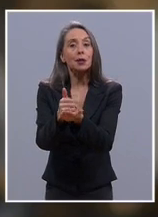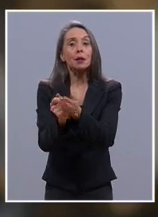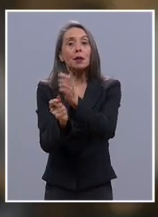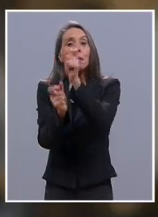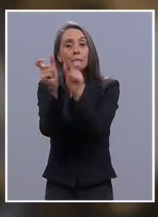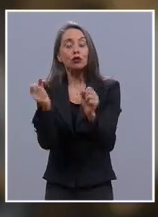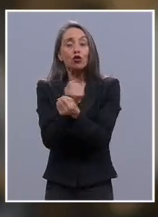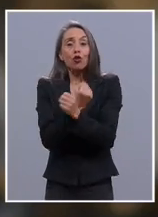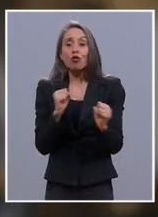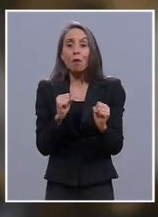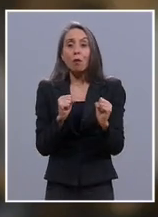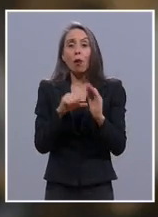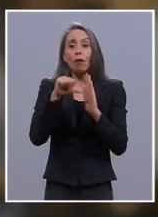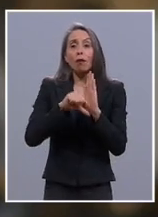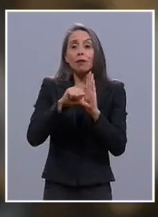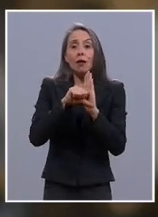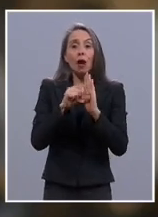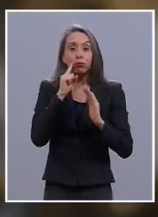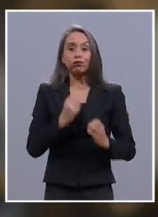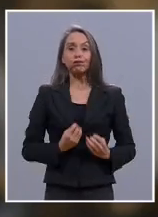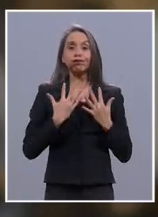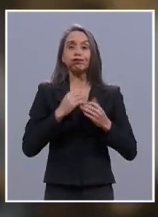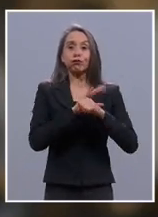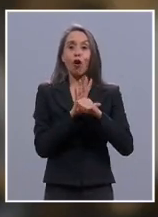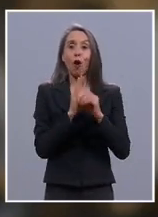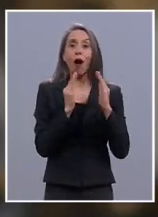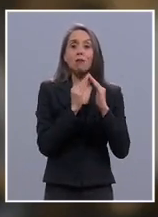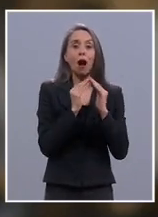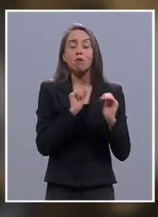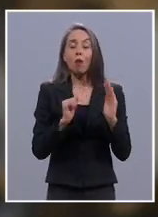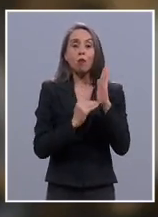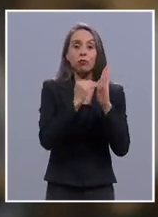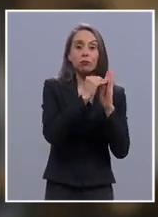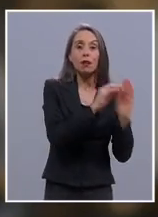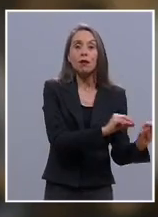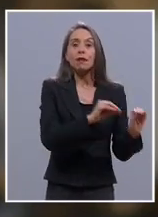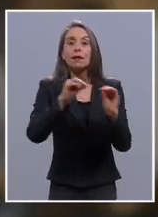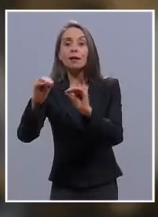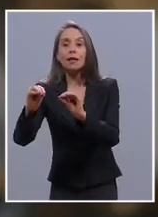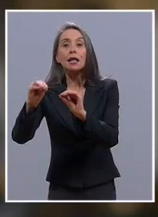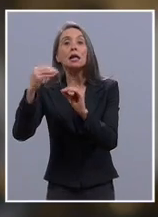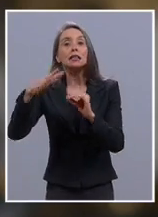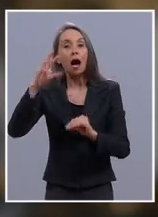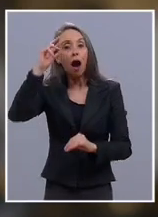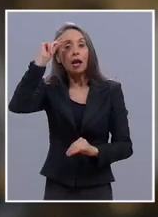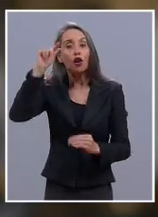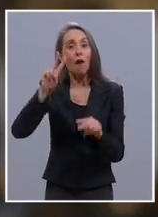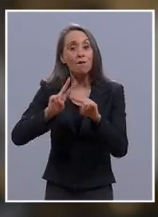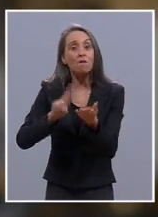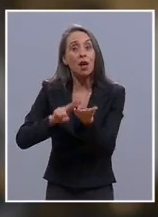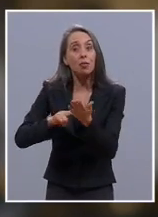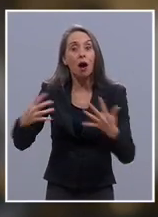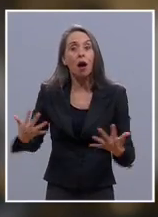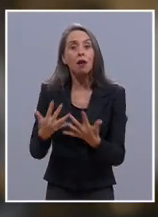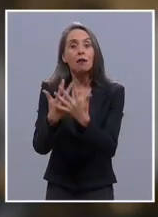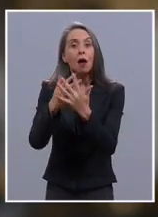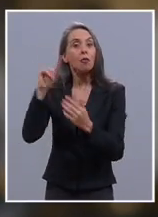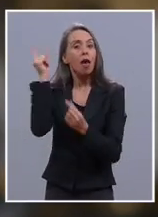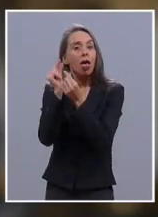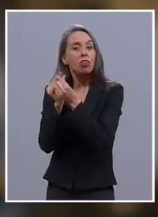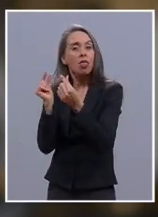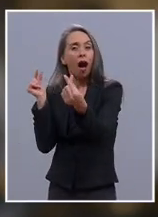de aquellas personas que no puedan hacerlo en sus propios hogares a través de la creación de una verdadera red nacional